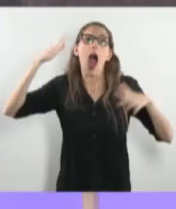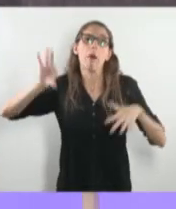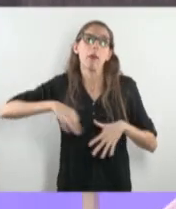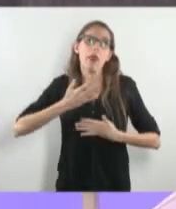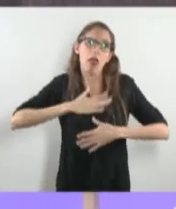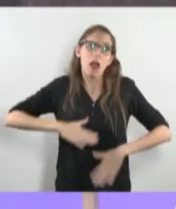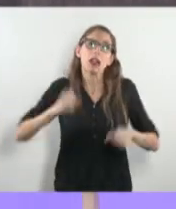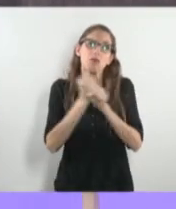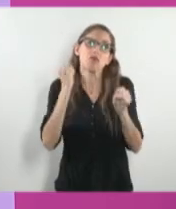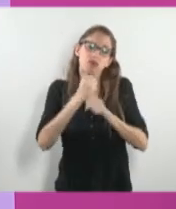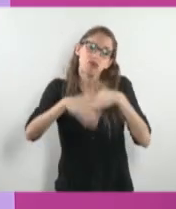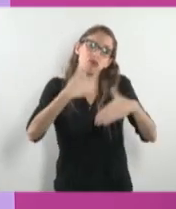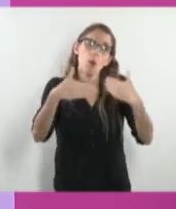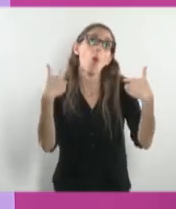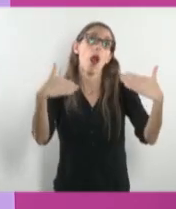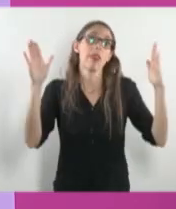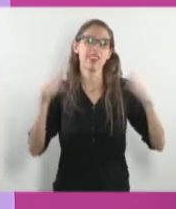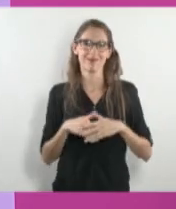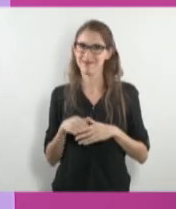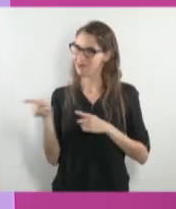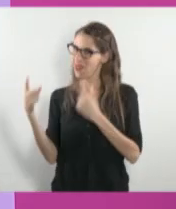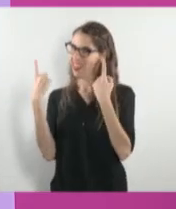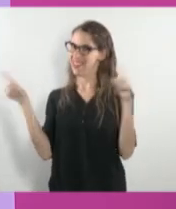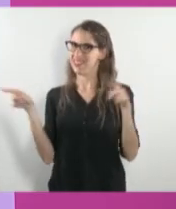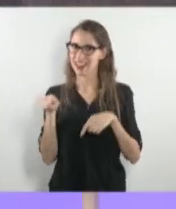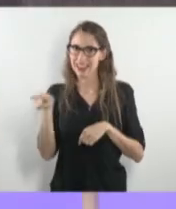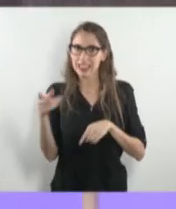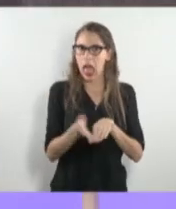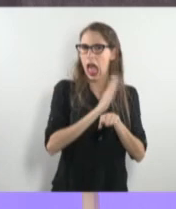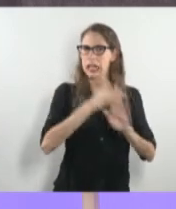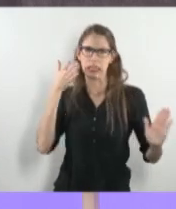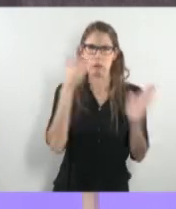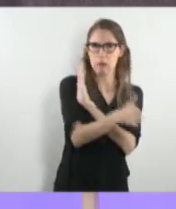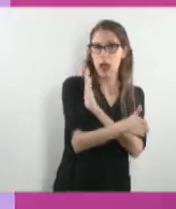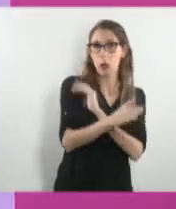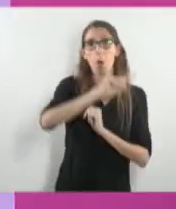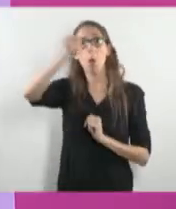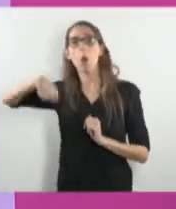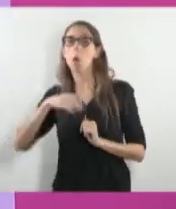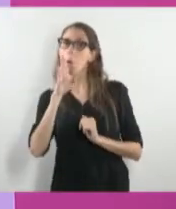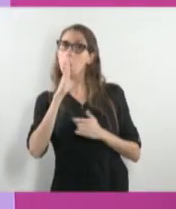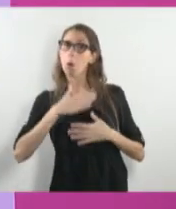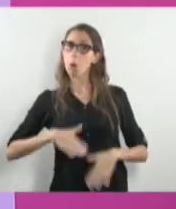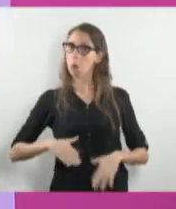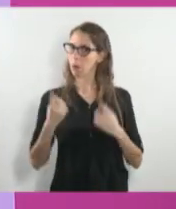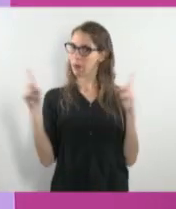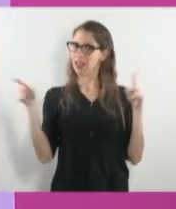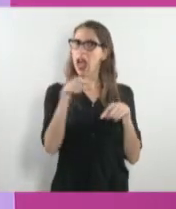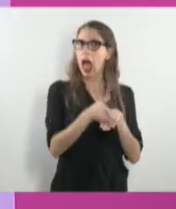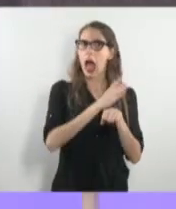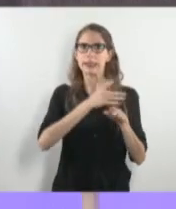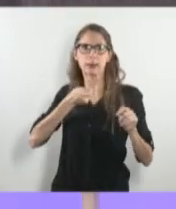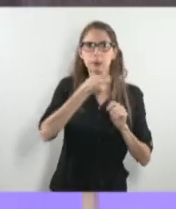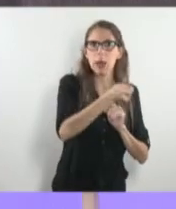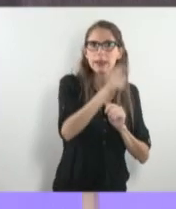trabajar. Otra actitud. Y ya no estamos huyendo, ¿no? Claro. De haber por haber matado a alguien o...